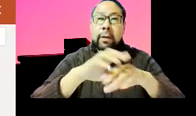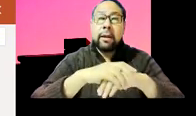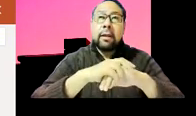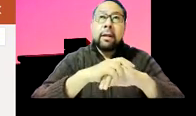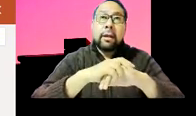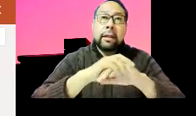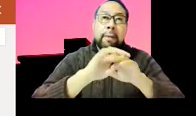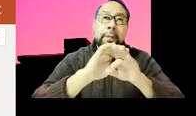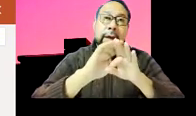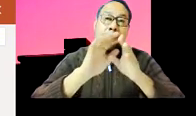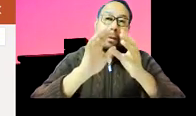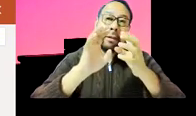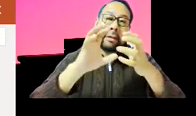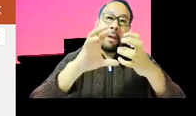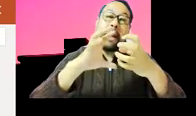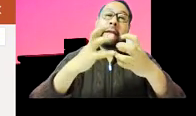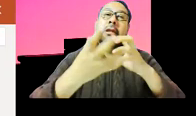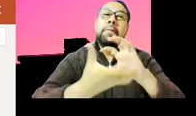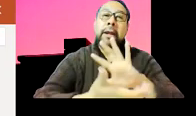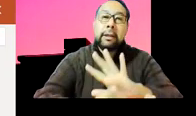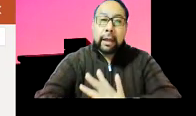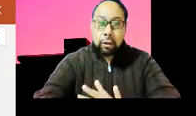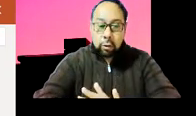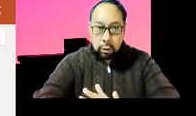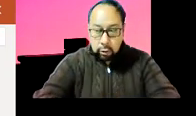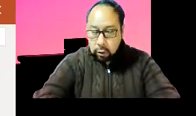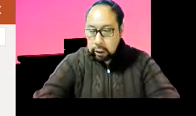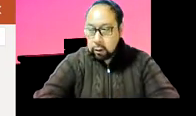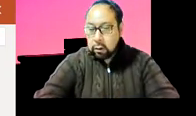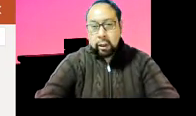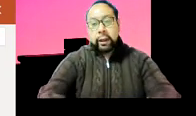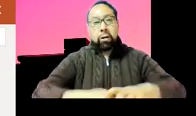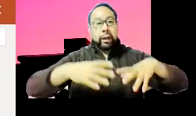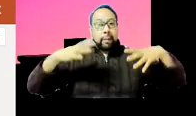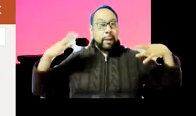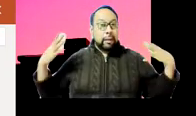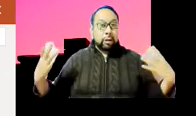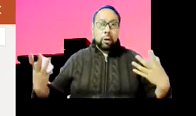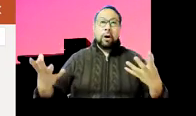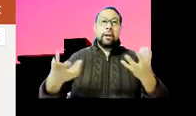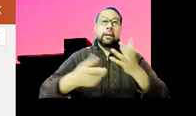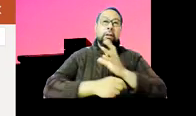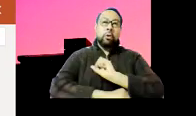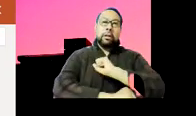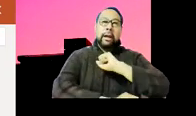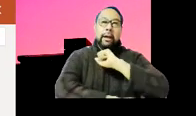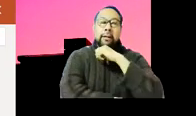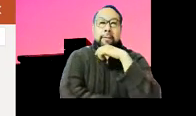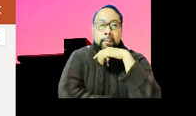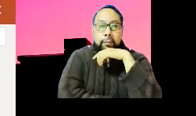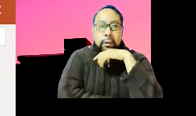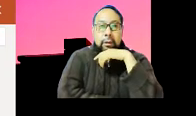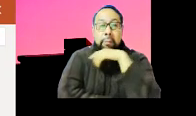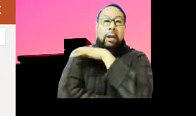después vamos a ver que también se malinterpreta esto de lo ecológico, y luego de repente todas las